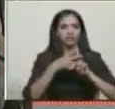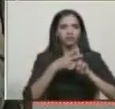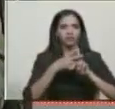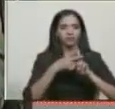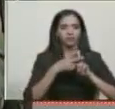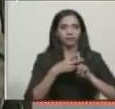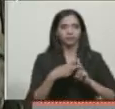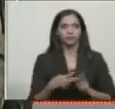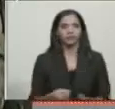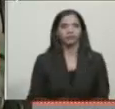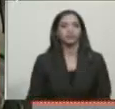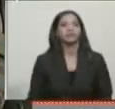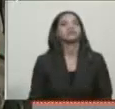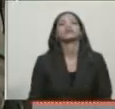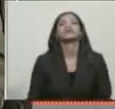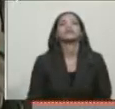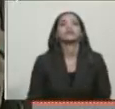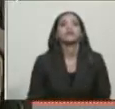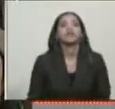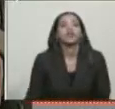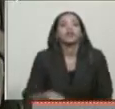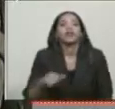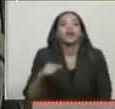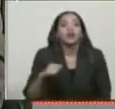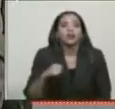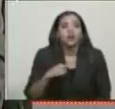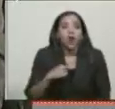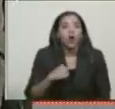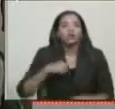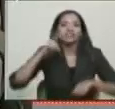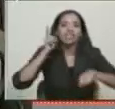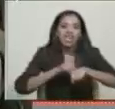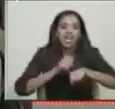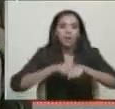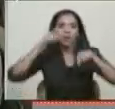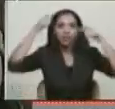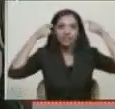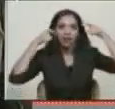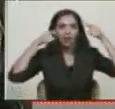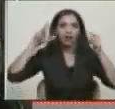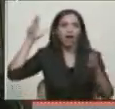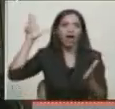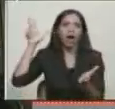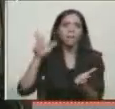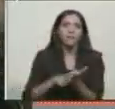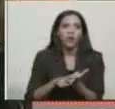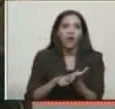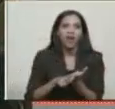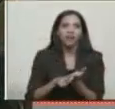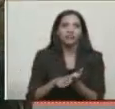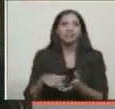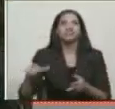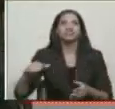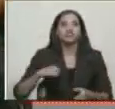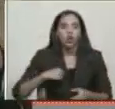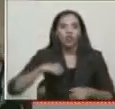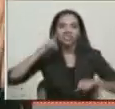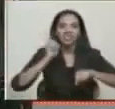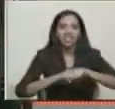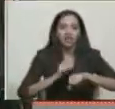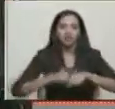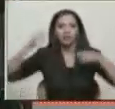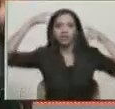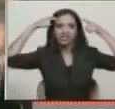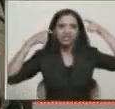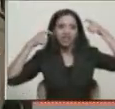La etiqueta de hoy es, son tiempos de Chávez. Aprobado. Son tiempos de Chávez,